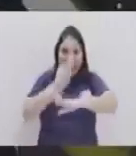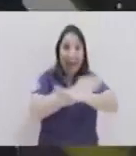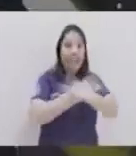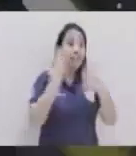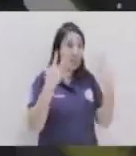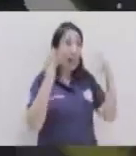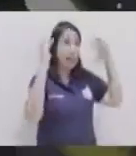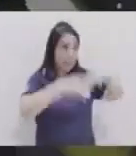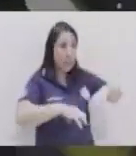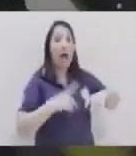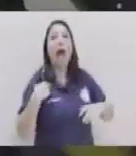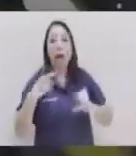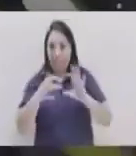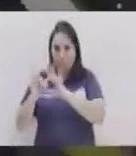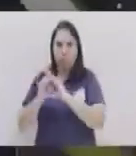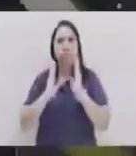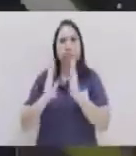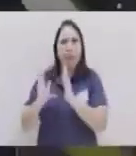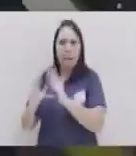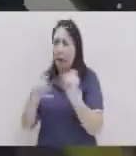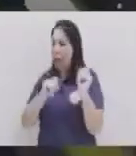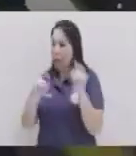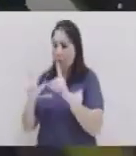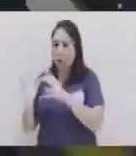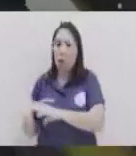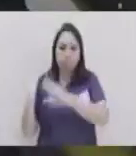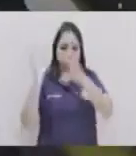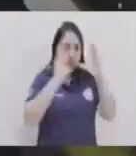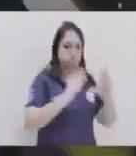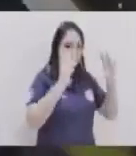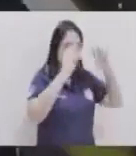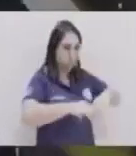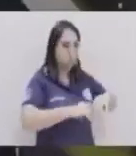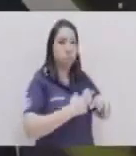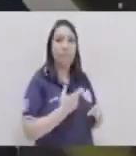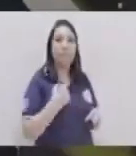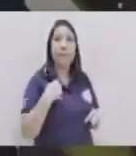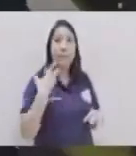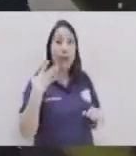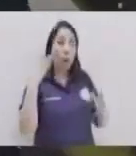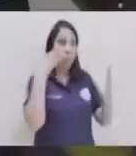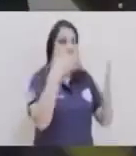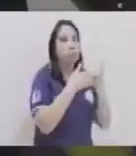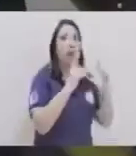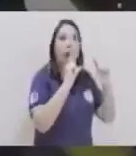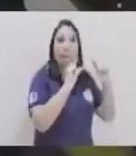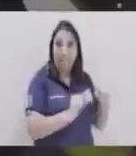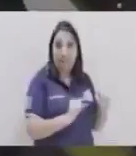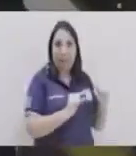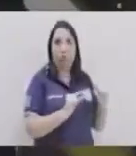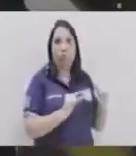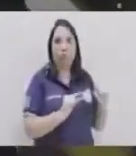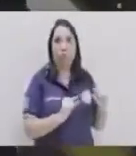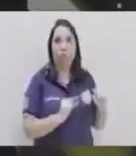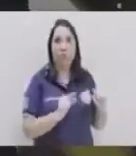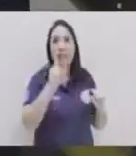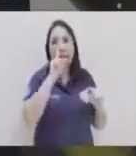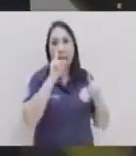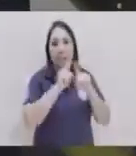riesgo. De esta manera pues va a ser un impacto menor y va a